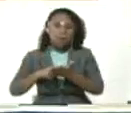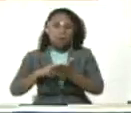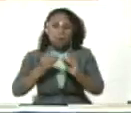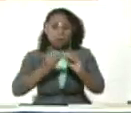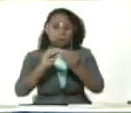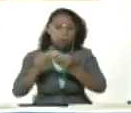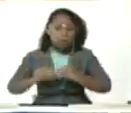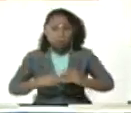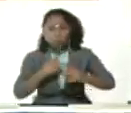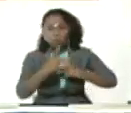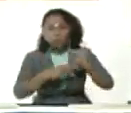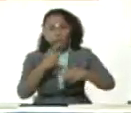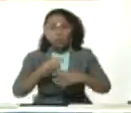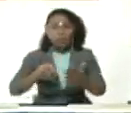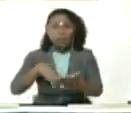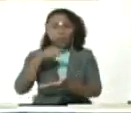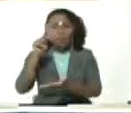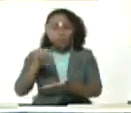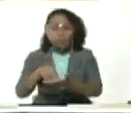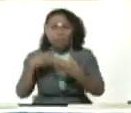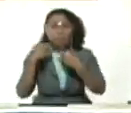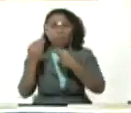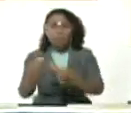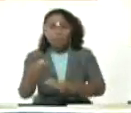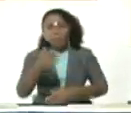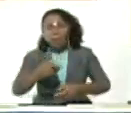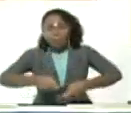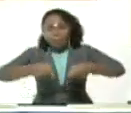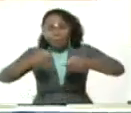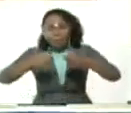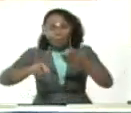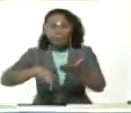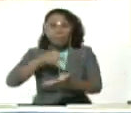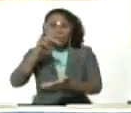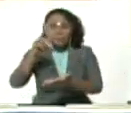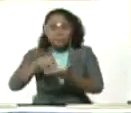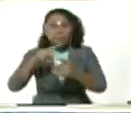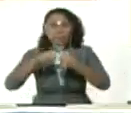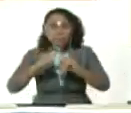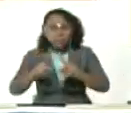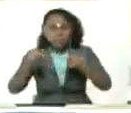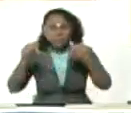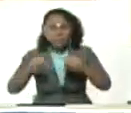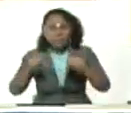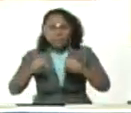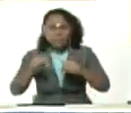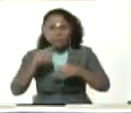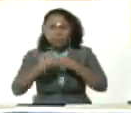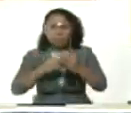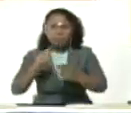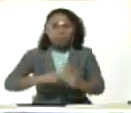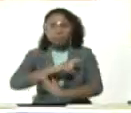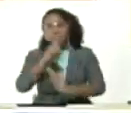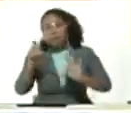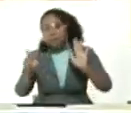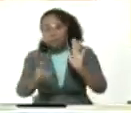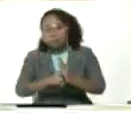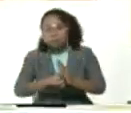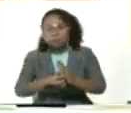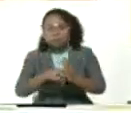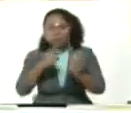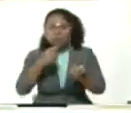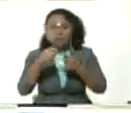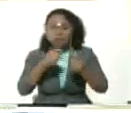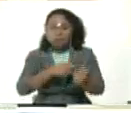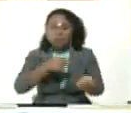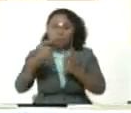proceso de producción nacional, garantizar el mercado nacional. Pero esto se completa con la vocación exportadora que